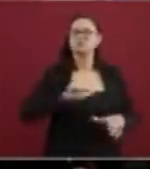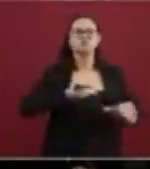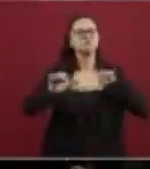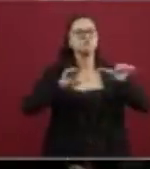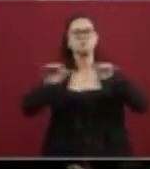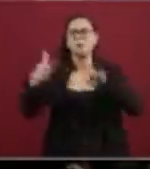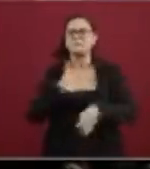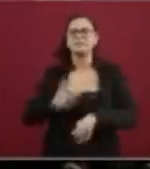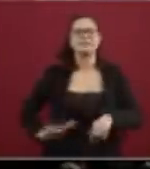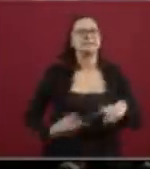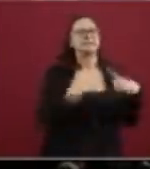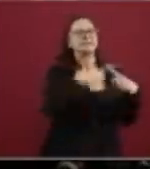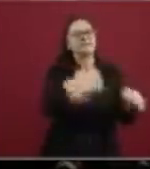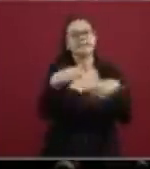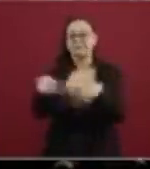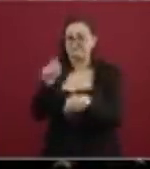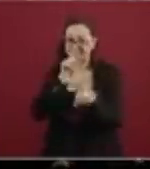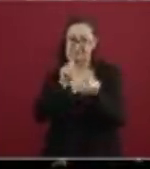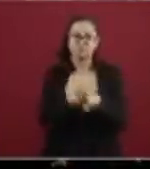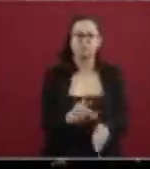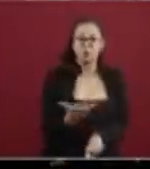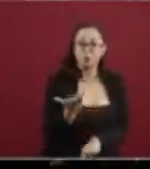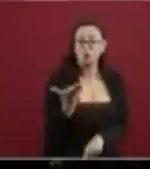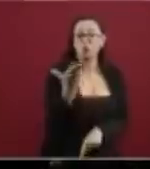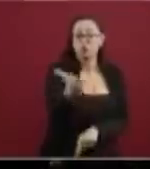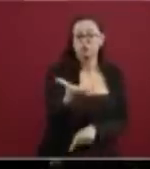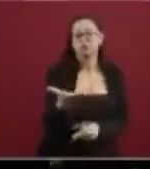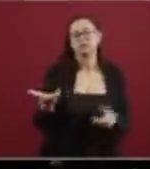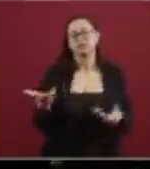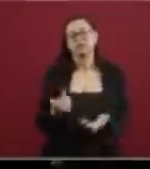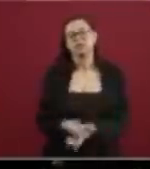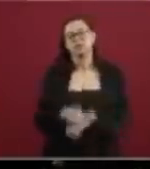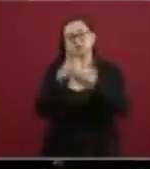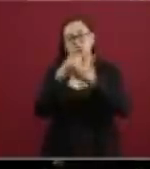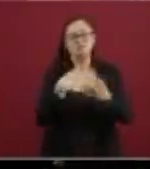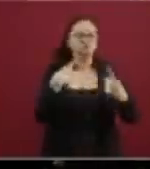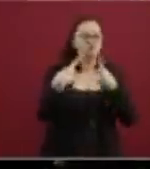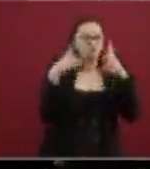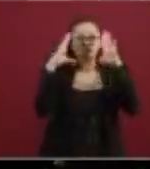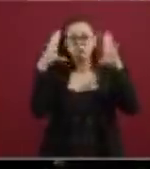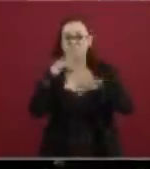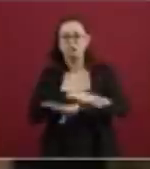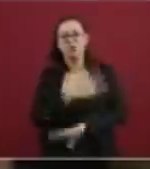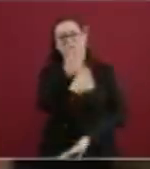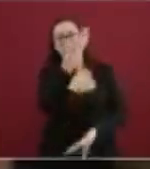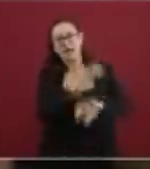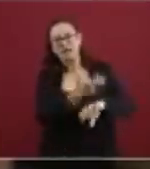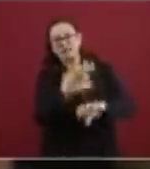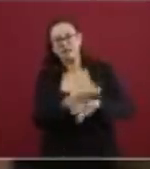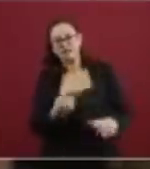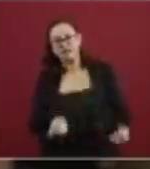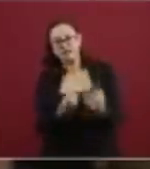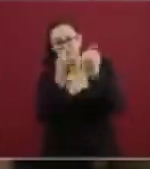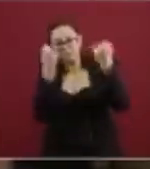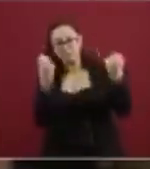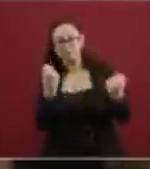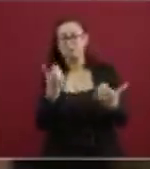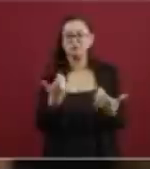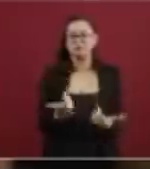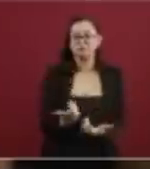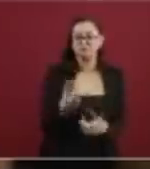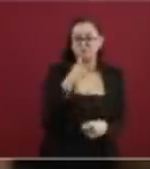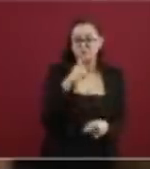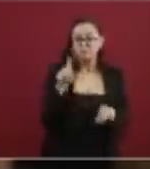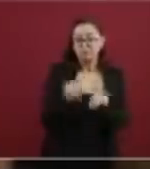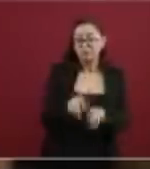incluido usted, para el conflicto con Estados Unidos. ¿Se volverá a activar el mecanismo de